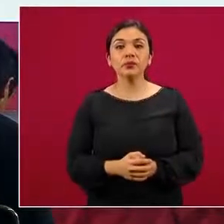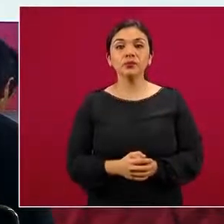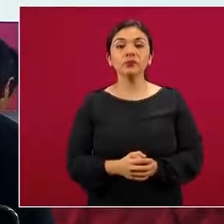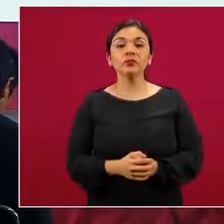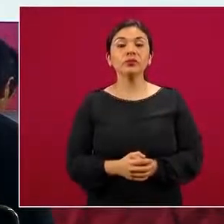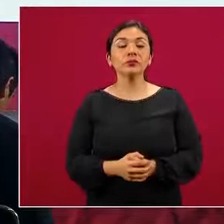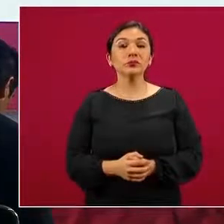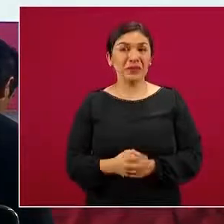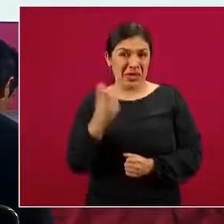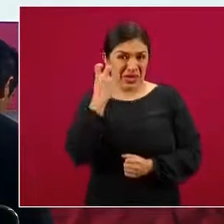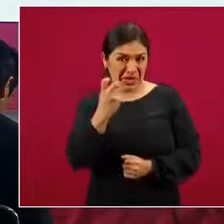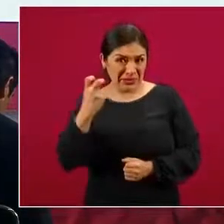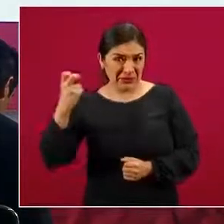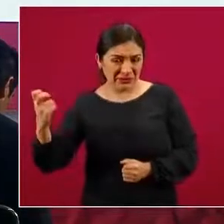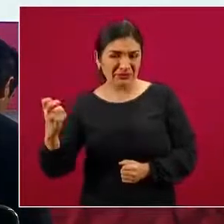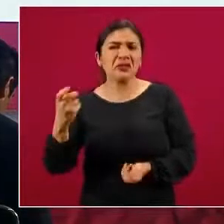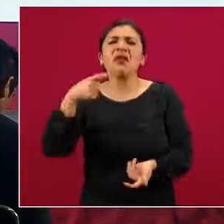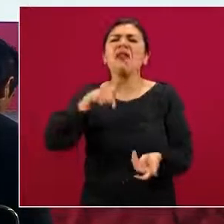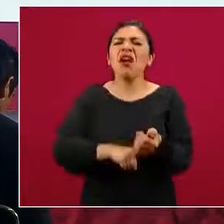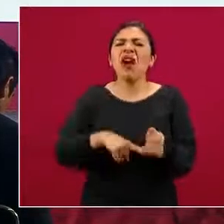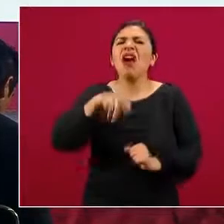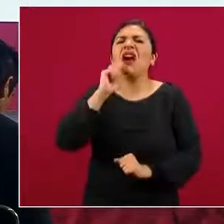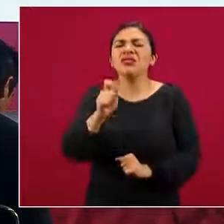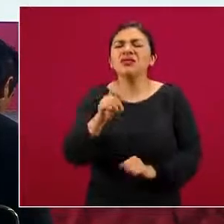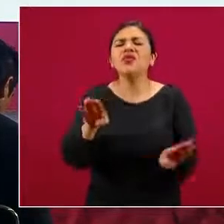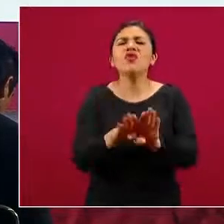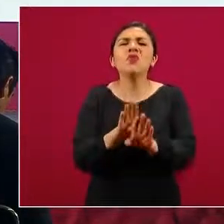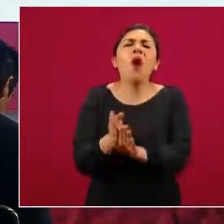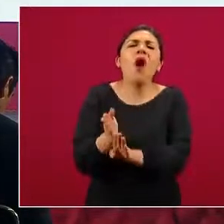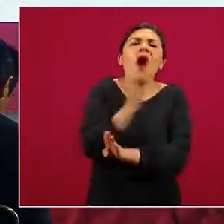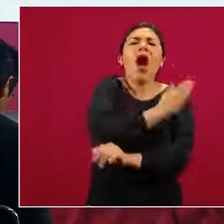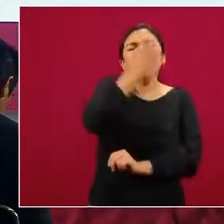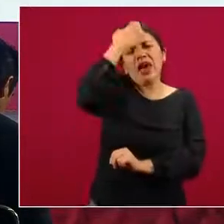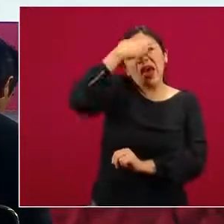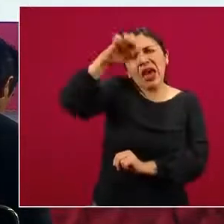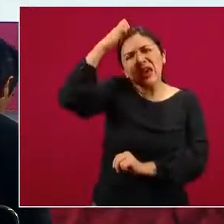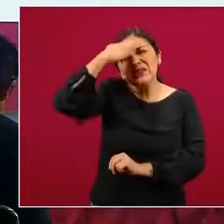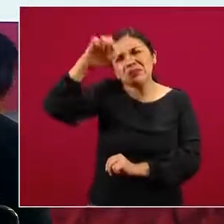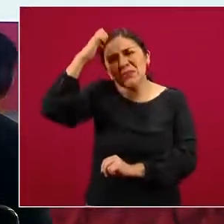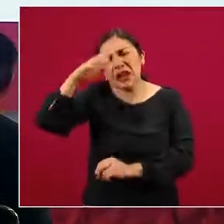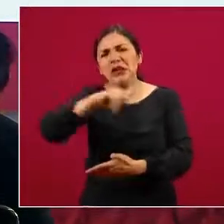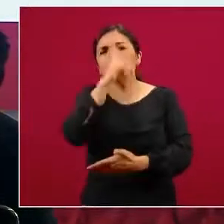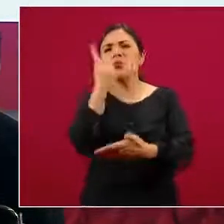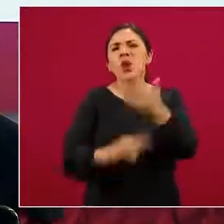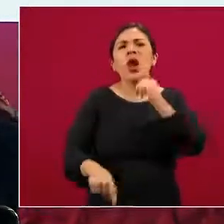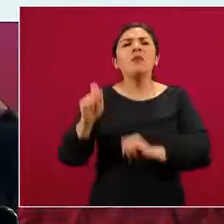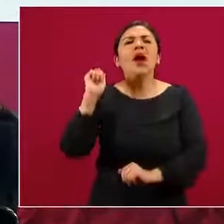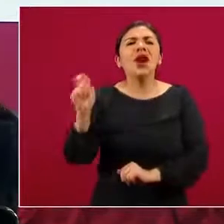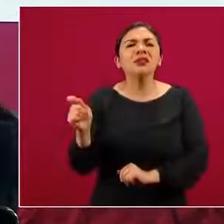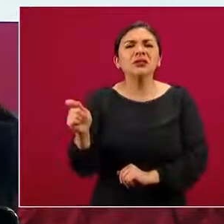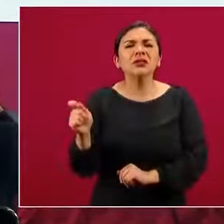Y todo esto viene de la experiencia y del programa